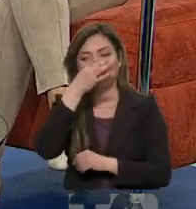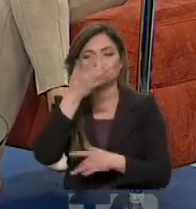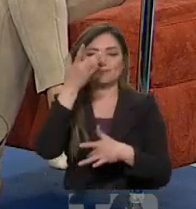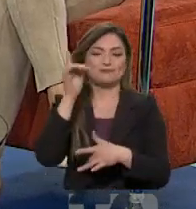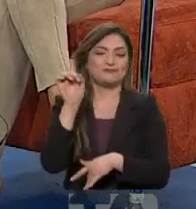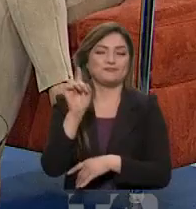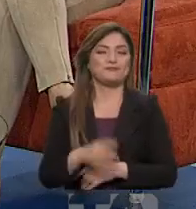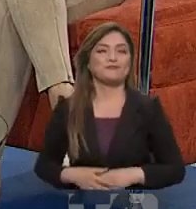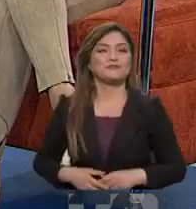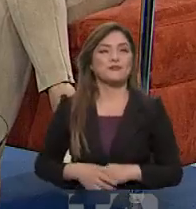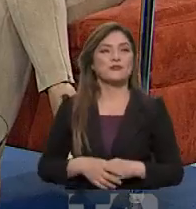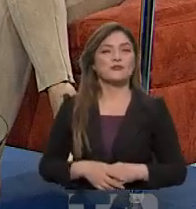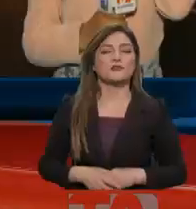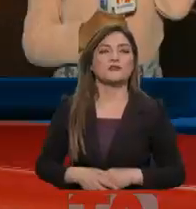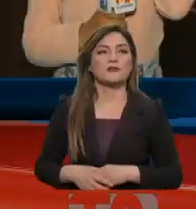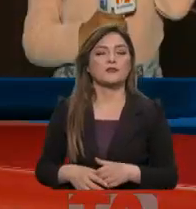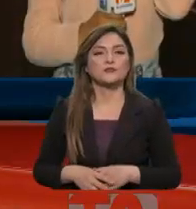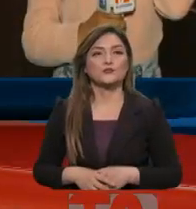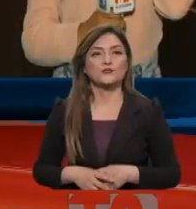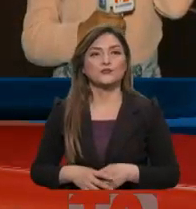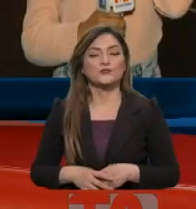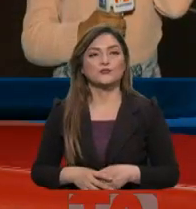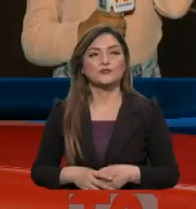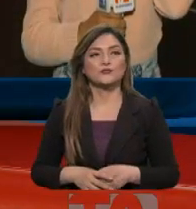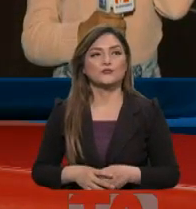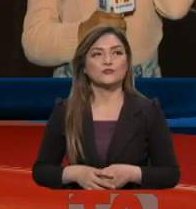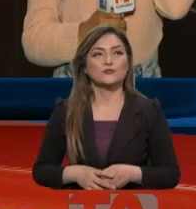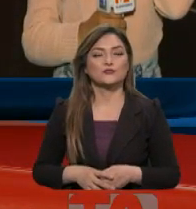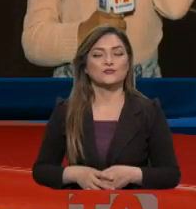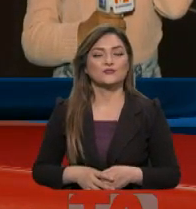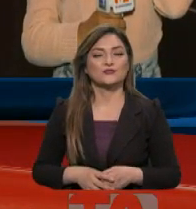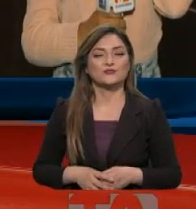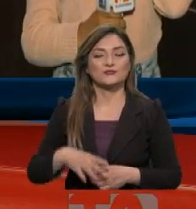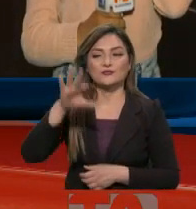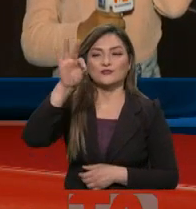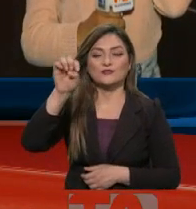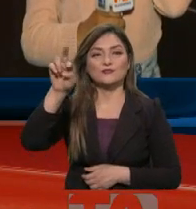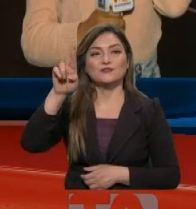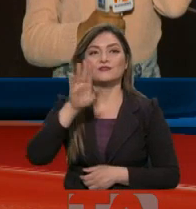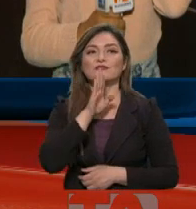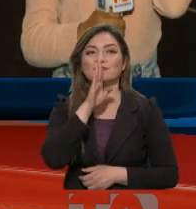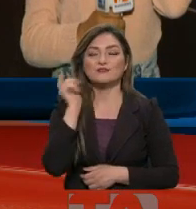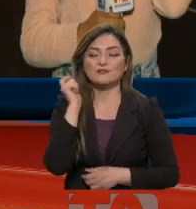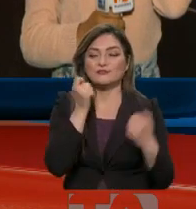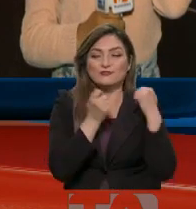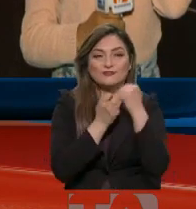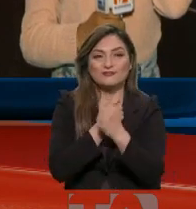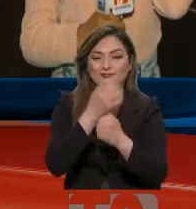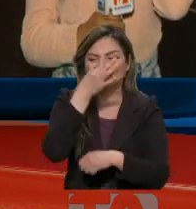nuestra compañera Fernanda Ceballos, que ya recorre la capital de los ecuatorianos. Ella siempre bien abrigada para no resfriarse. Fer, adelante, buen